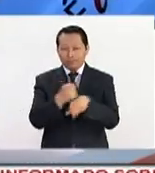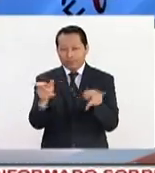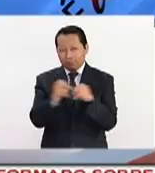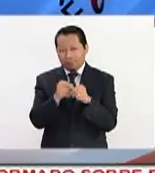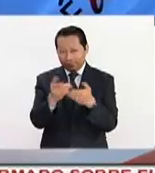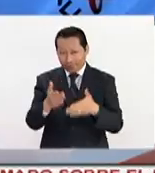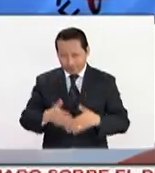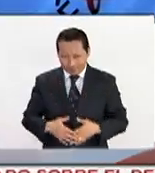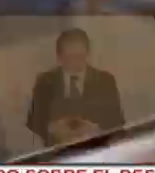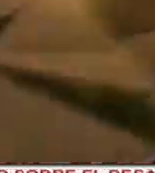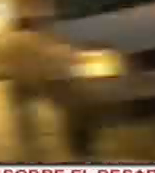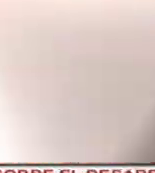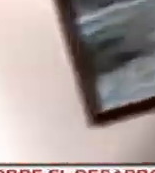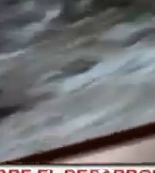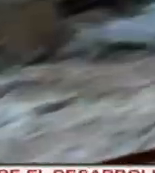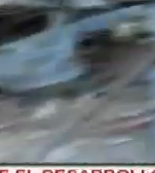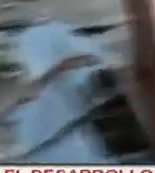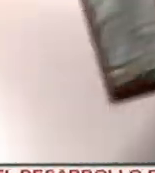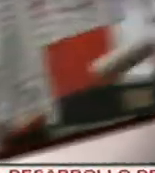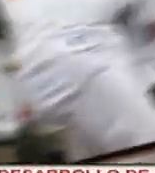resumen.